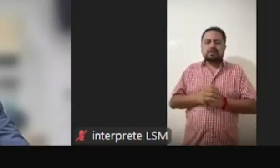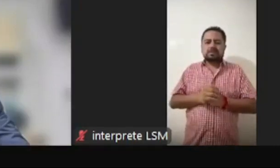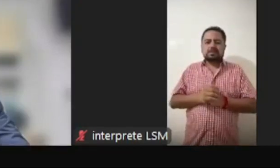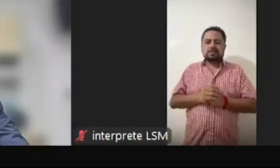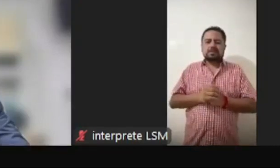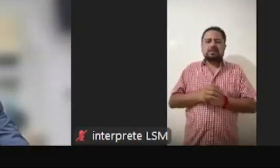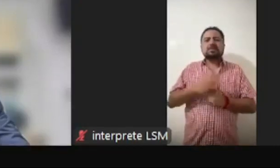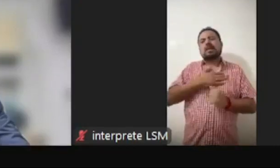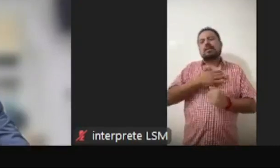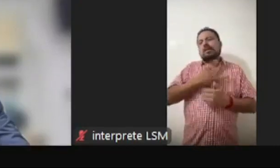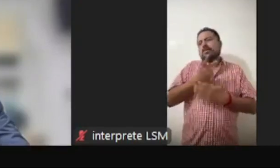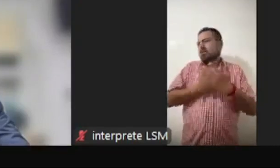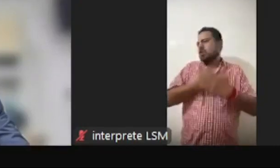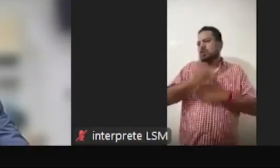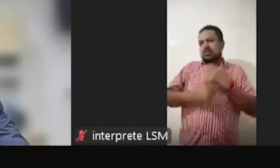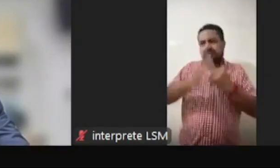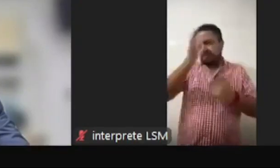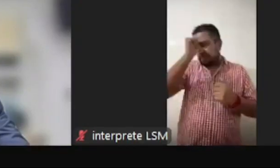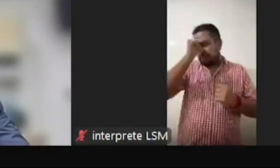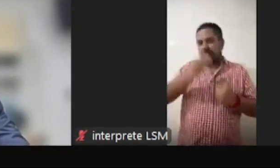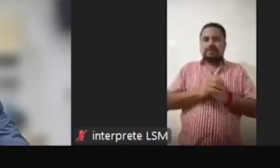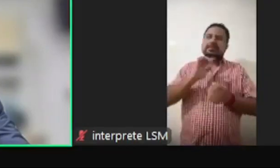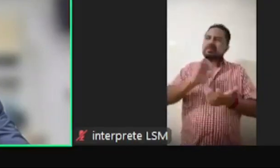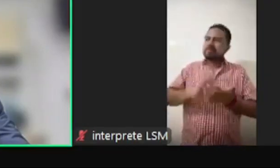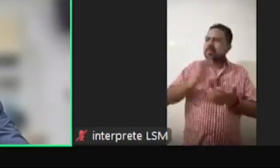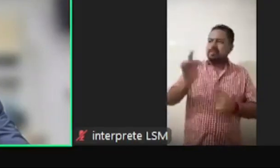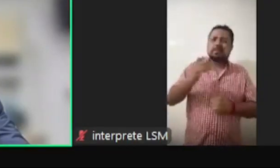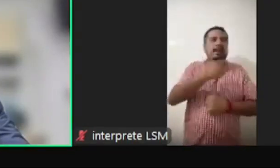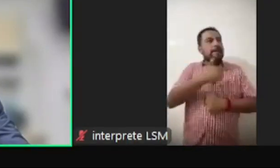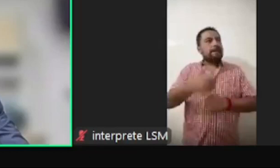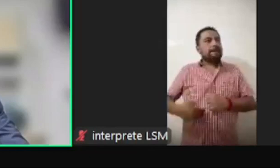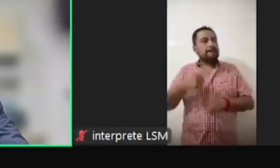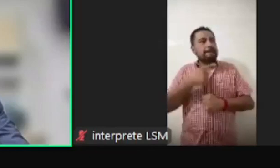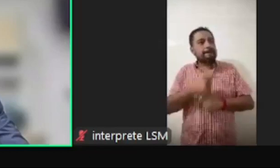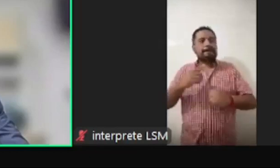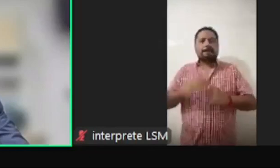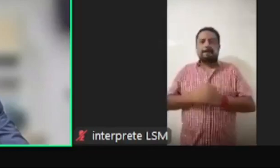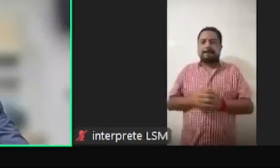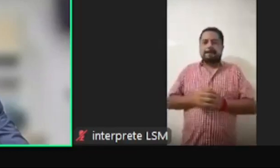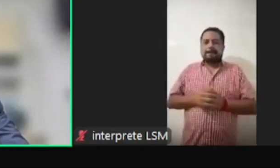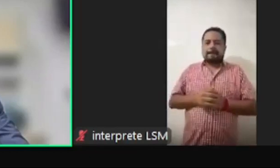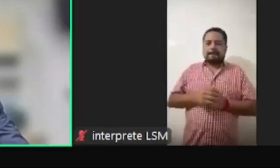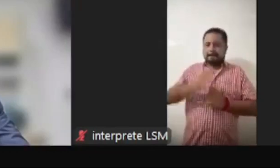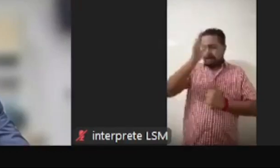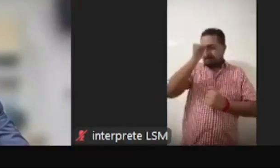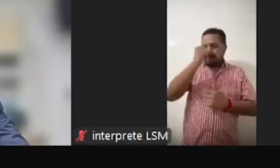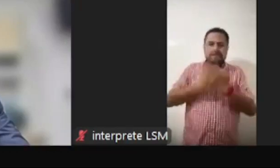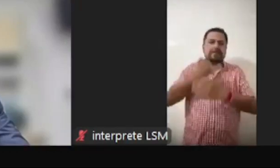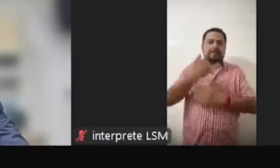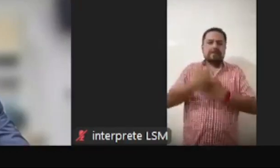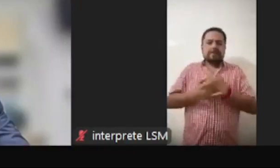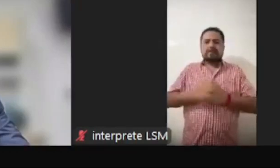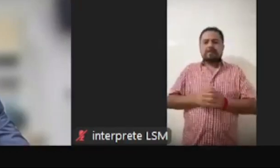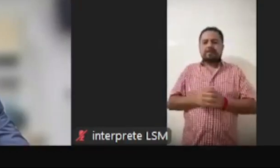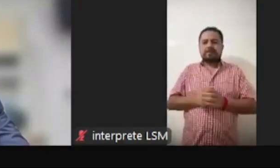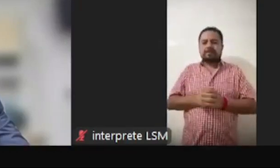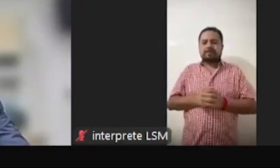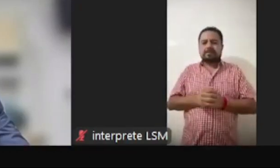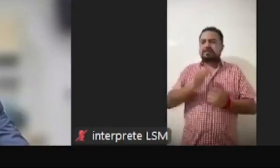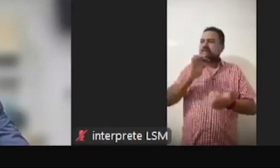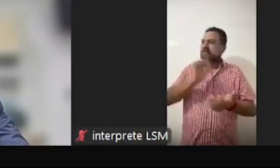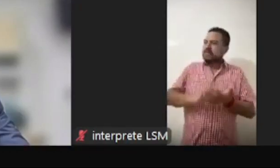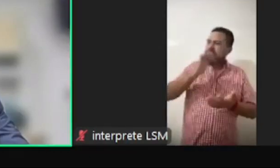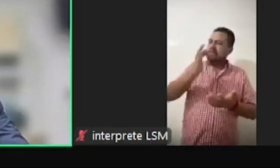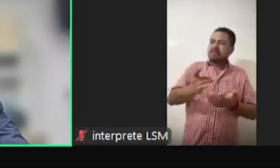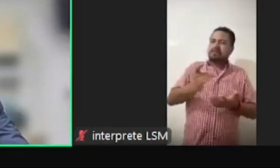Es mi proyecto. Gracias, magistrada, magistrada Evelyn Rodríguez Chinol. A favor del proyecto. Gracias, magistrada,